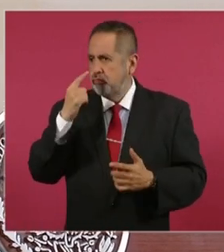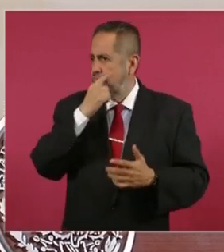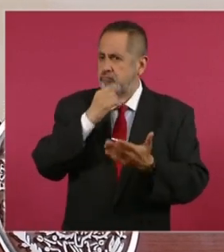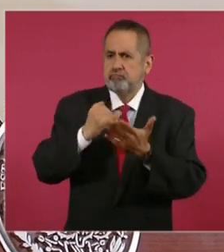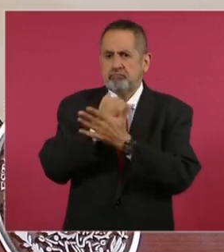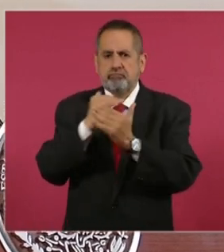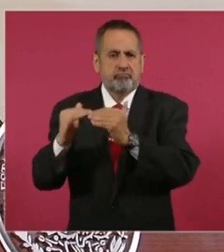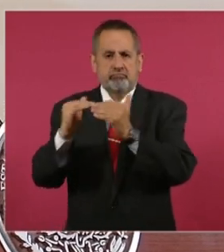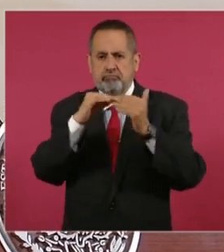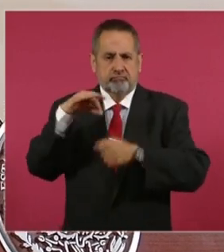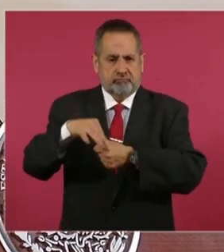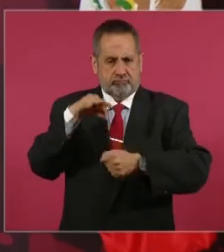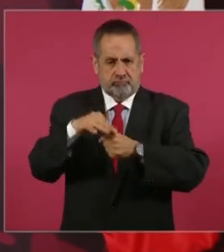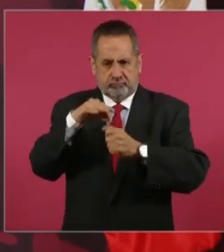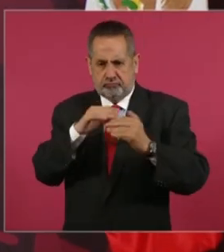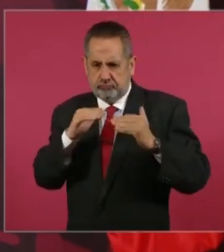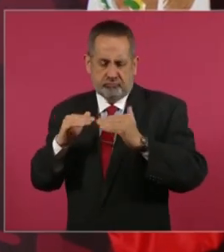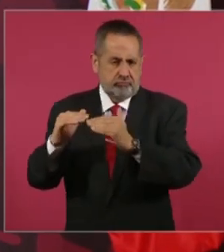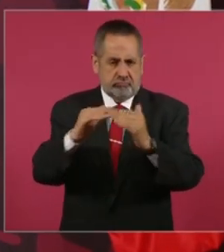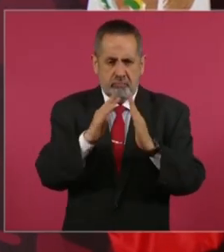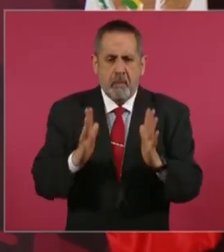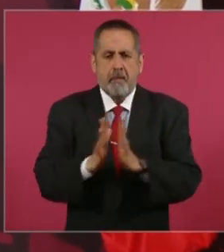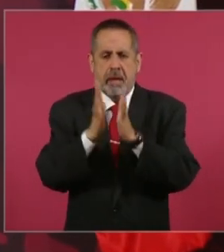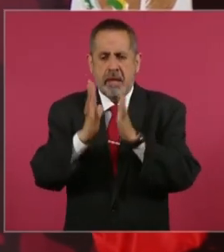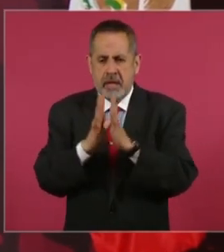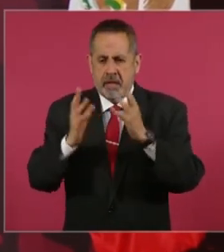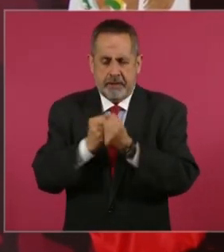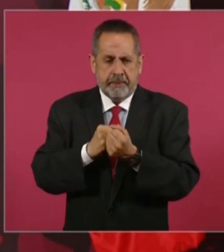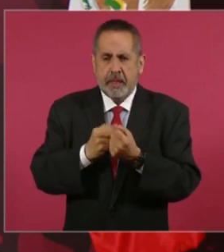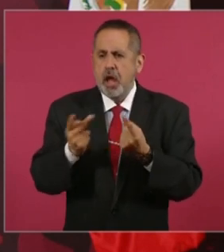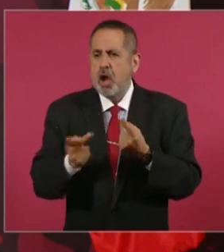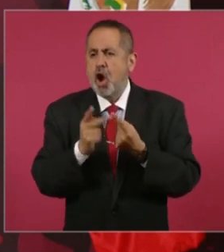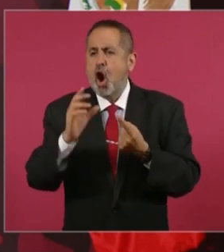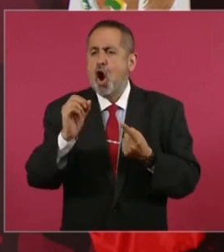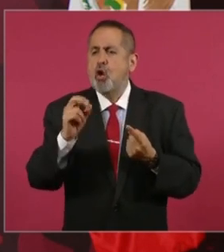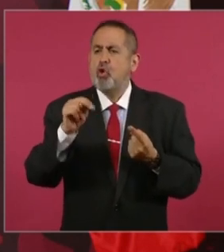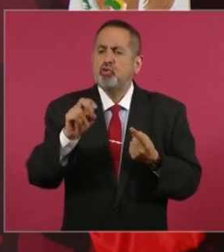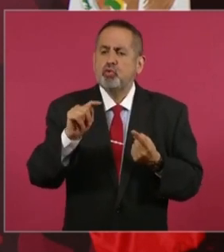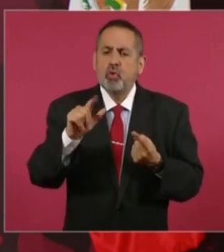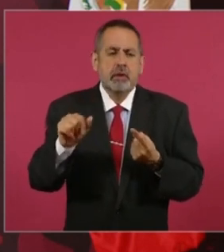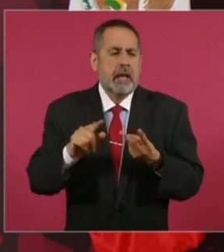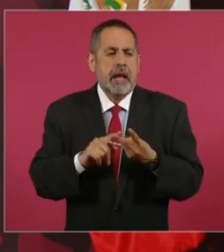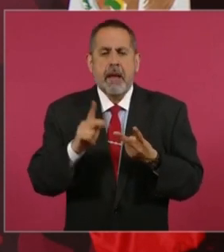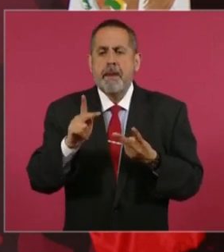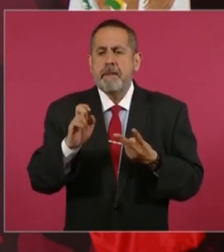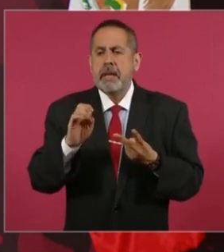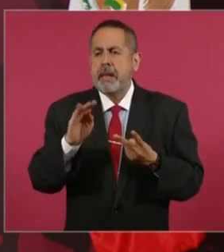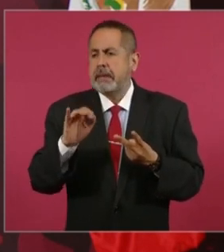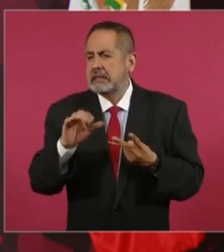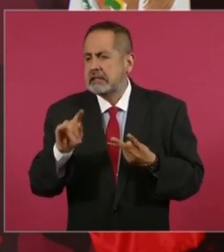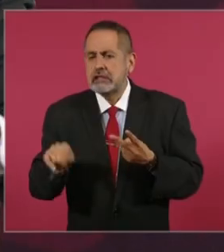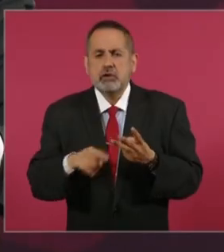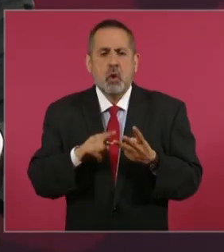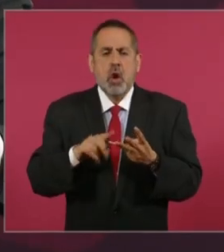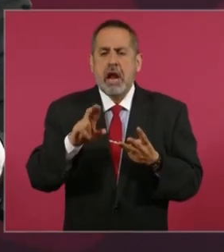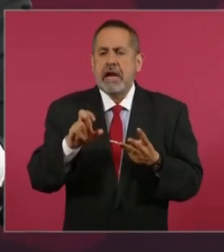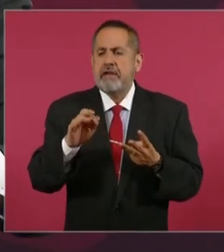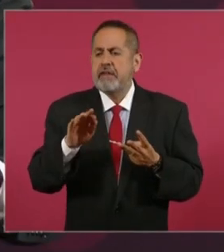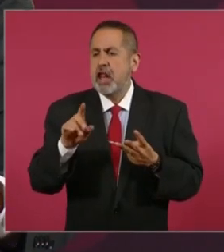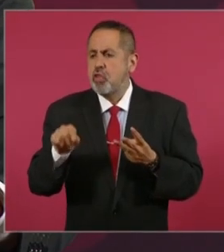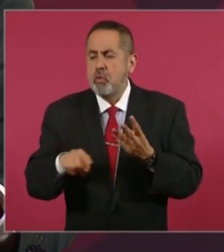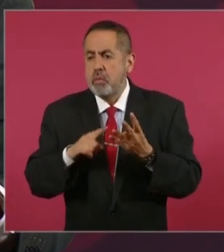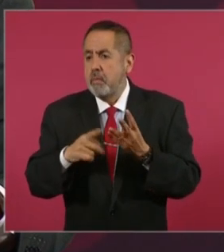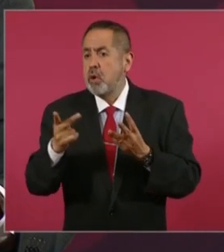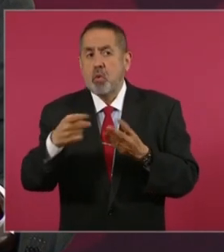participativa, la consulta, el plebiscito, el referéndum, la revocación del